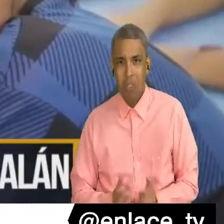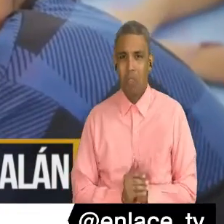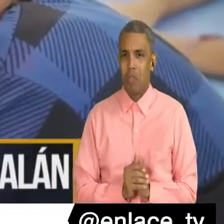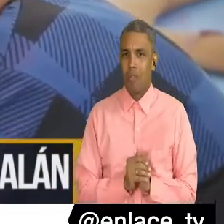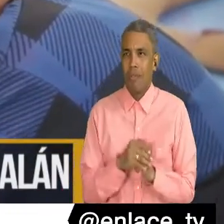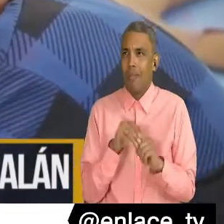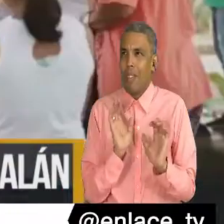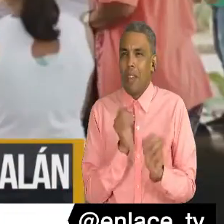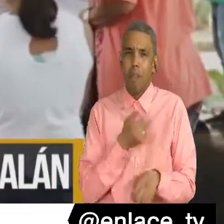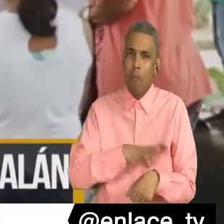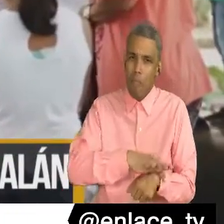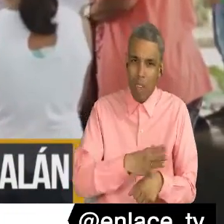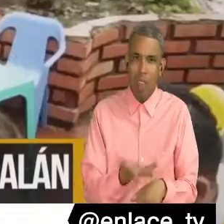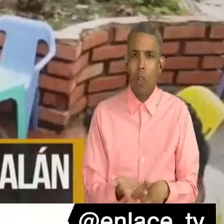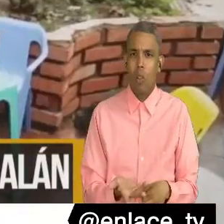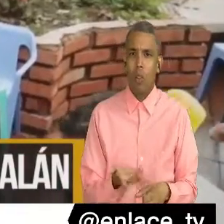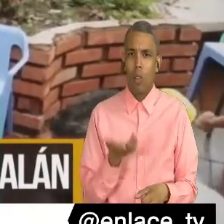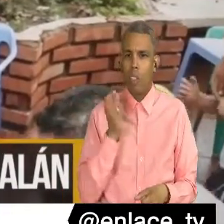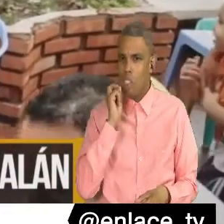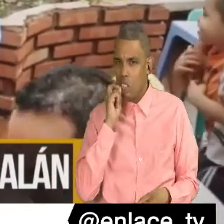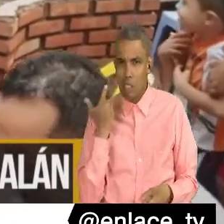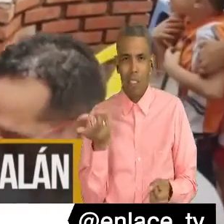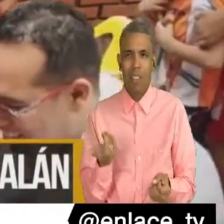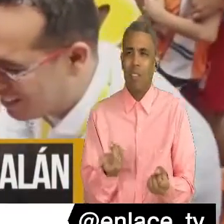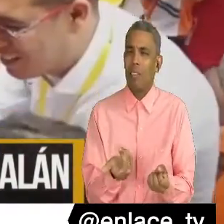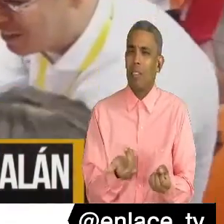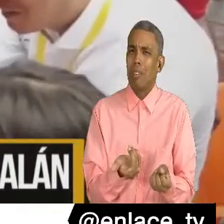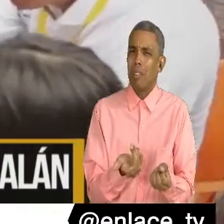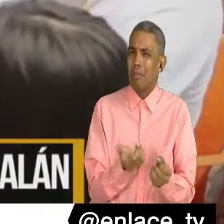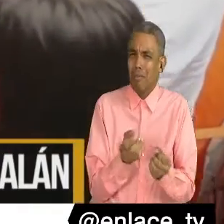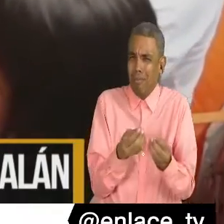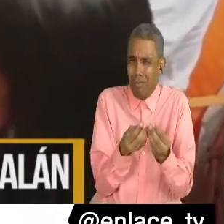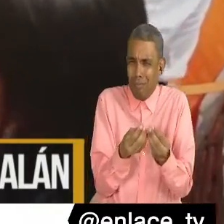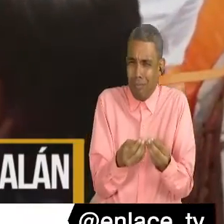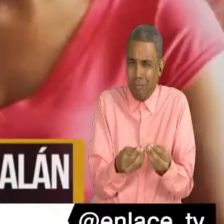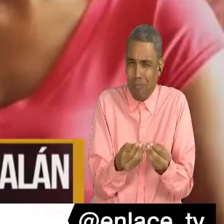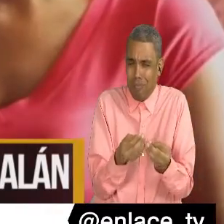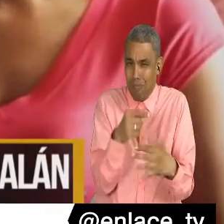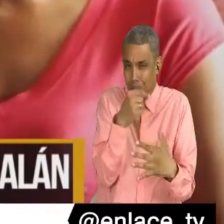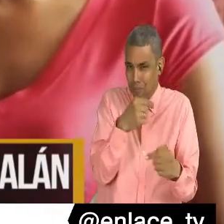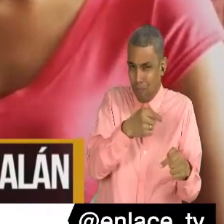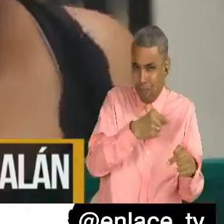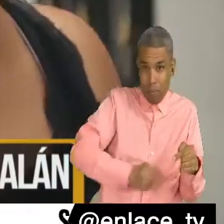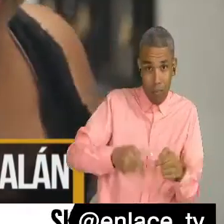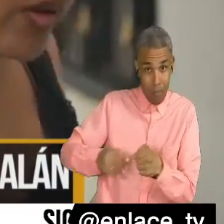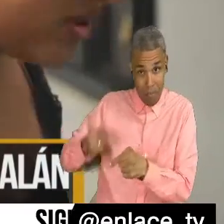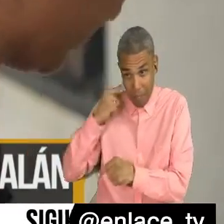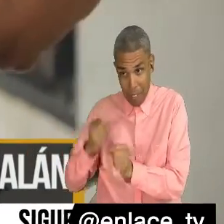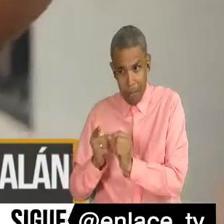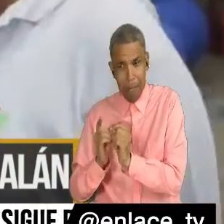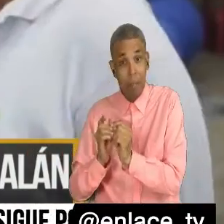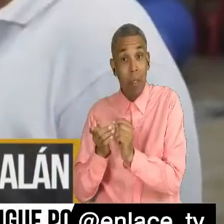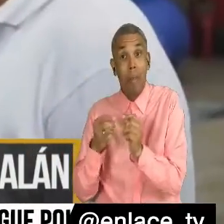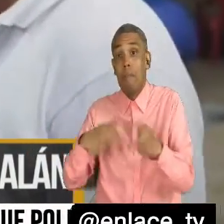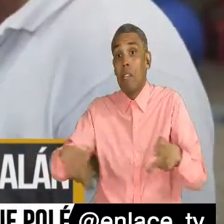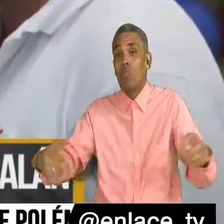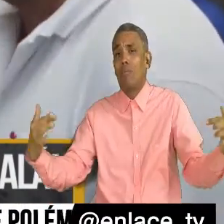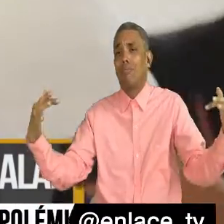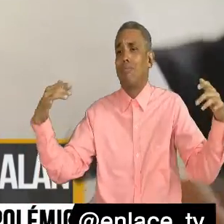públicas y privadas. Tuvimos un balance muy importante, muchas personas asistieron allí, alrededor de